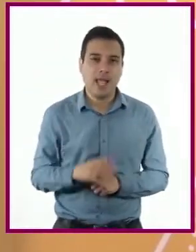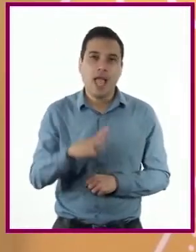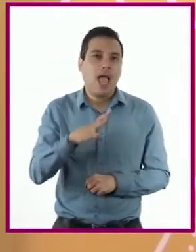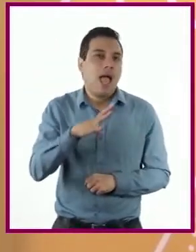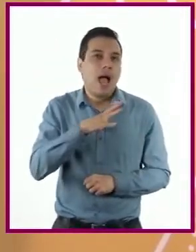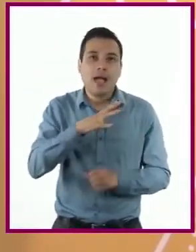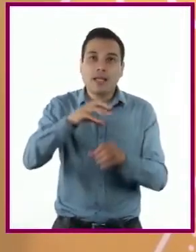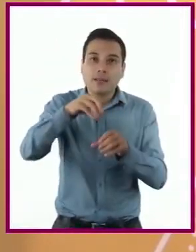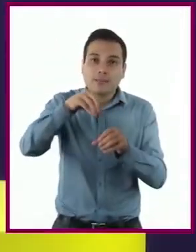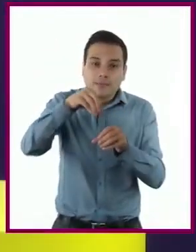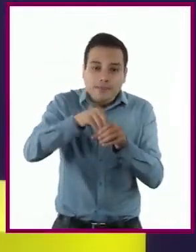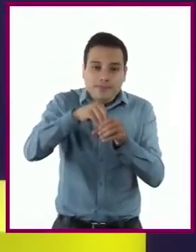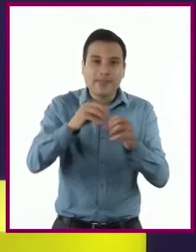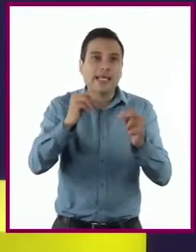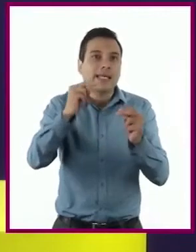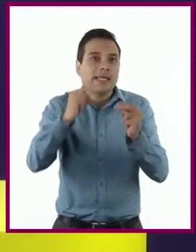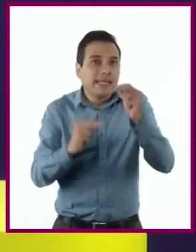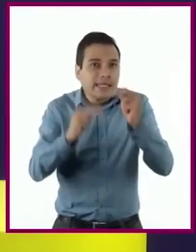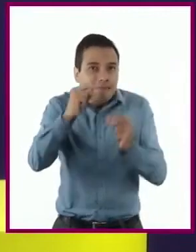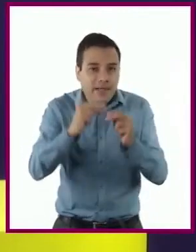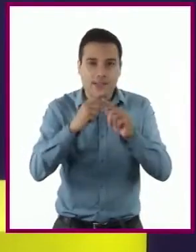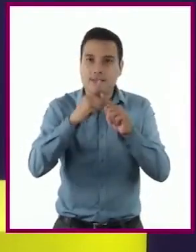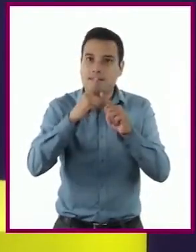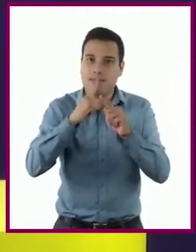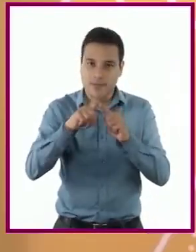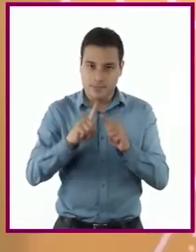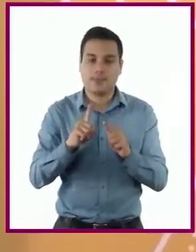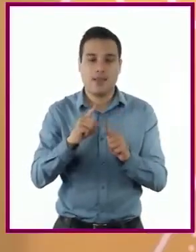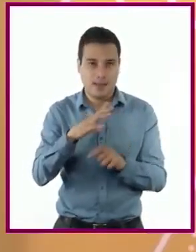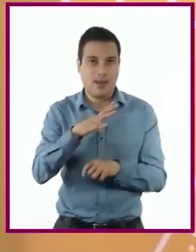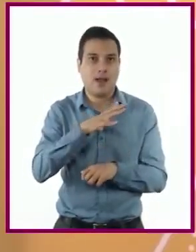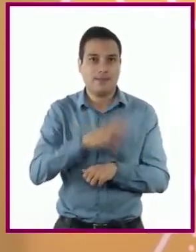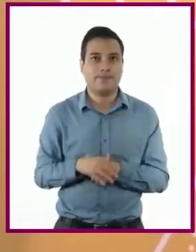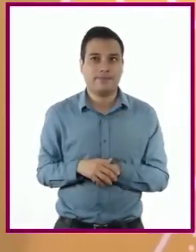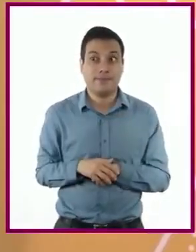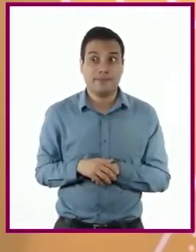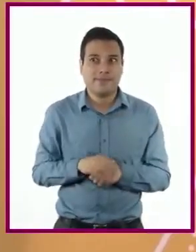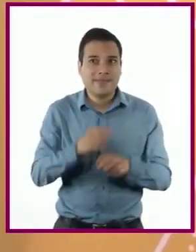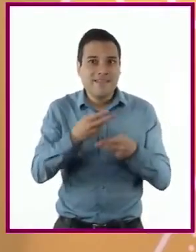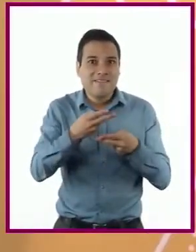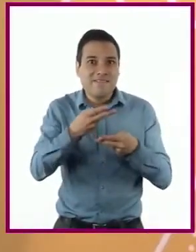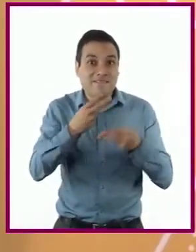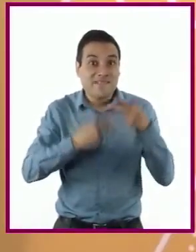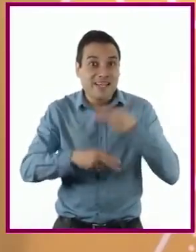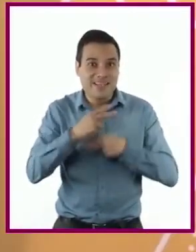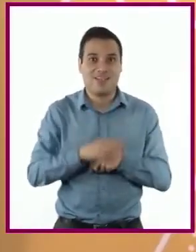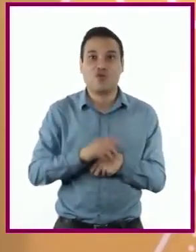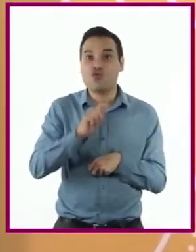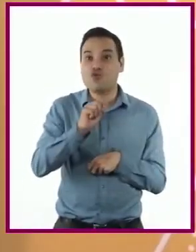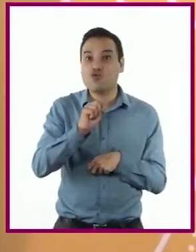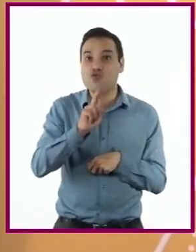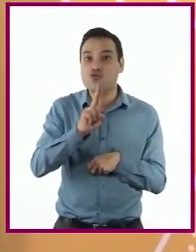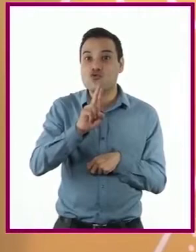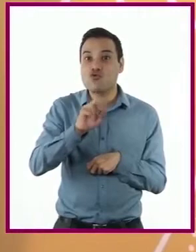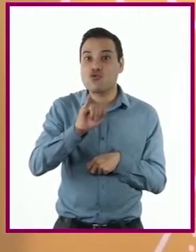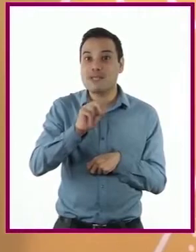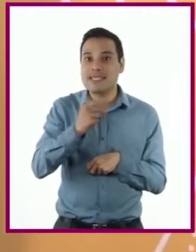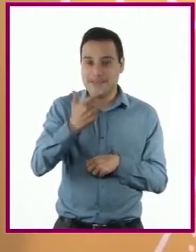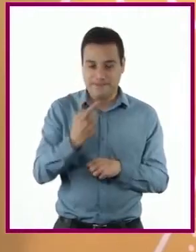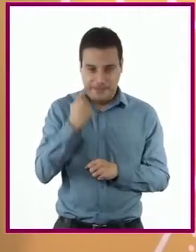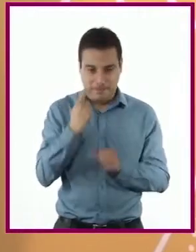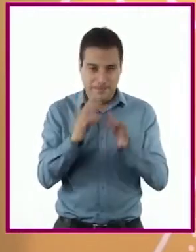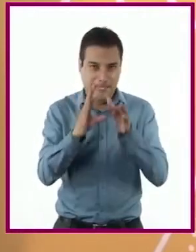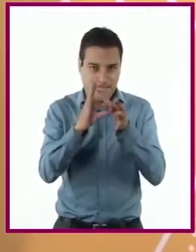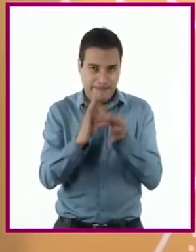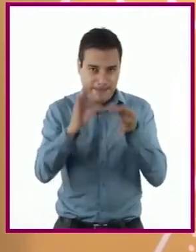de encriptación, cada uno de mayor complejidad. Y como ya no tarda en llegar nuestro invitado Alan Turing, se explica a los estudiantes